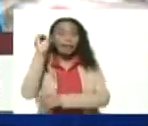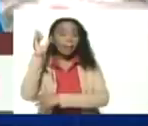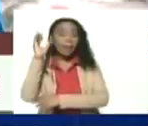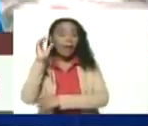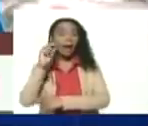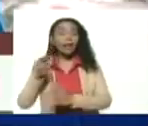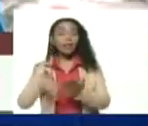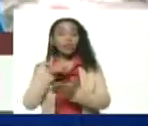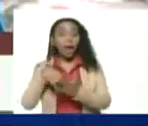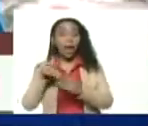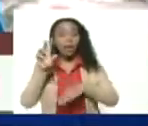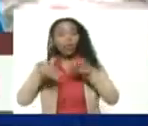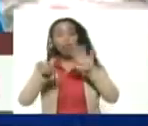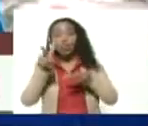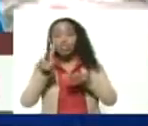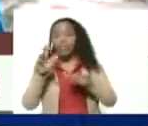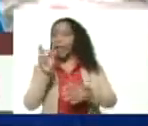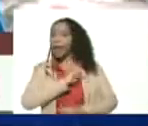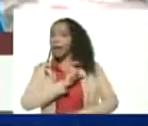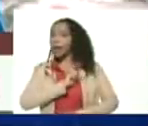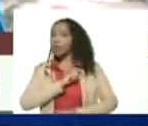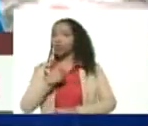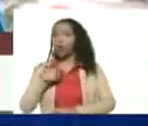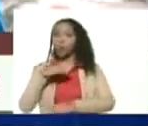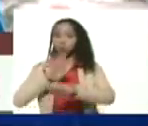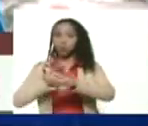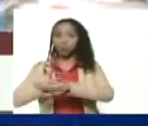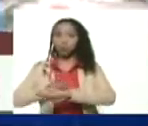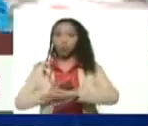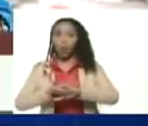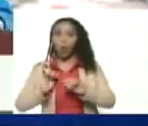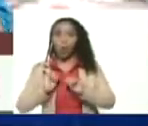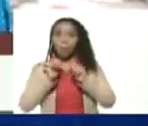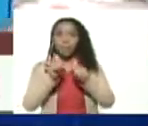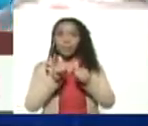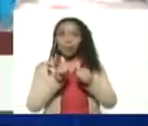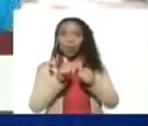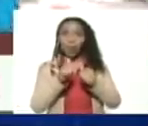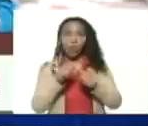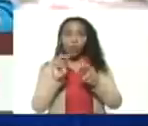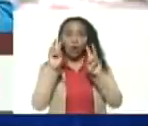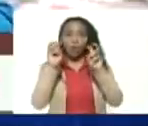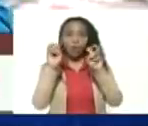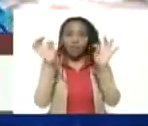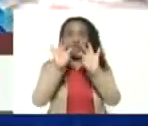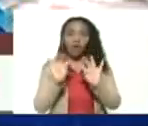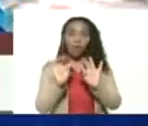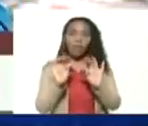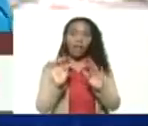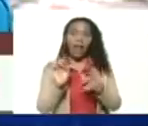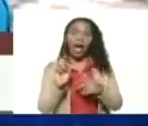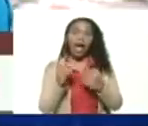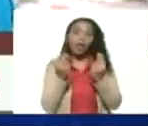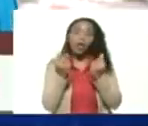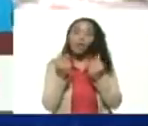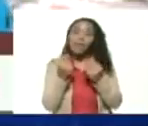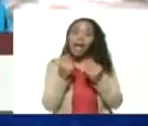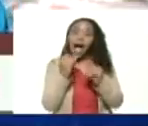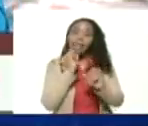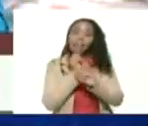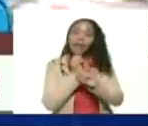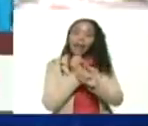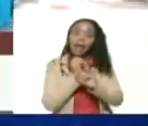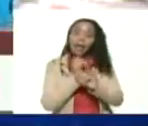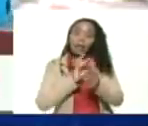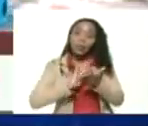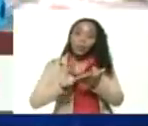enero, anuncié que comenzábamos una nueva etapa de la economía digital. Sobre eso vamos a hablar en